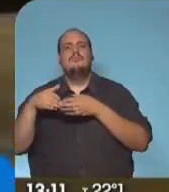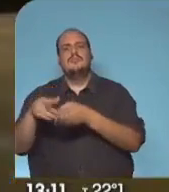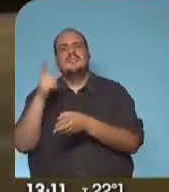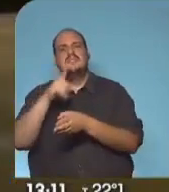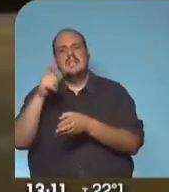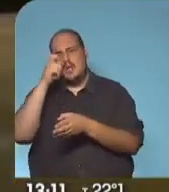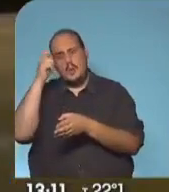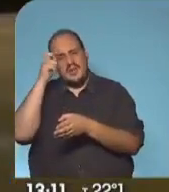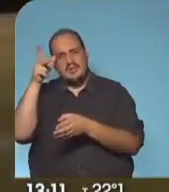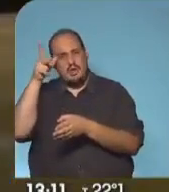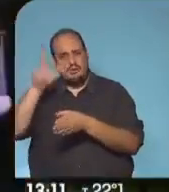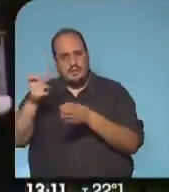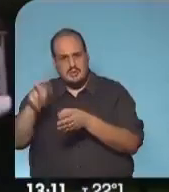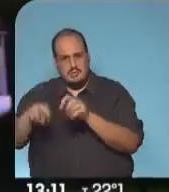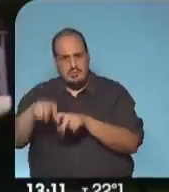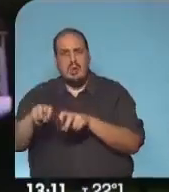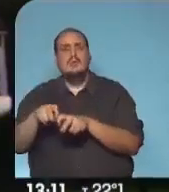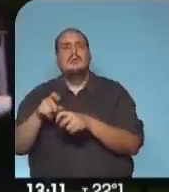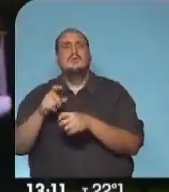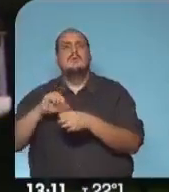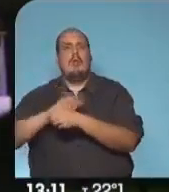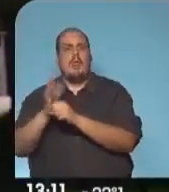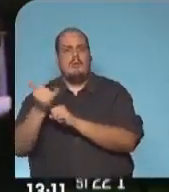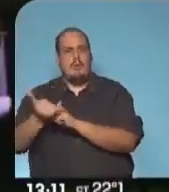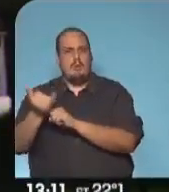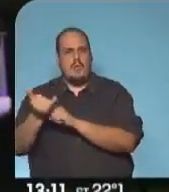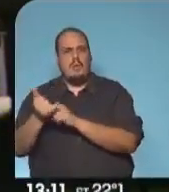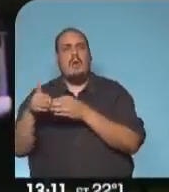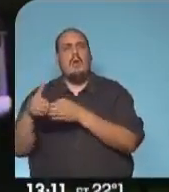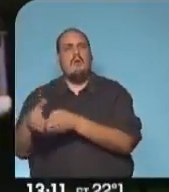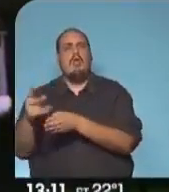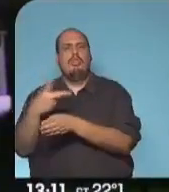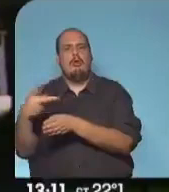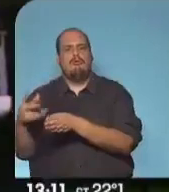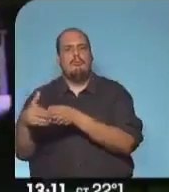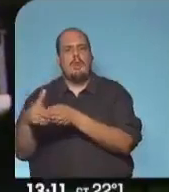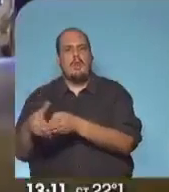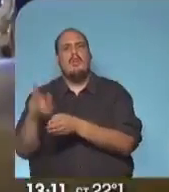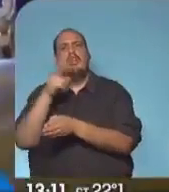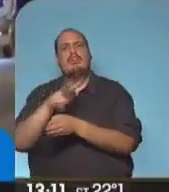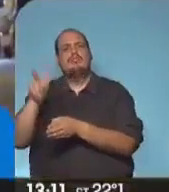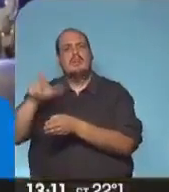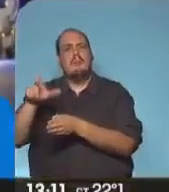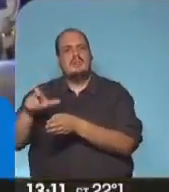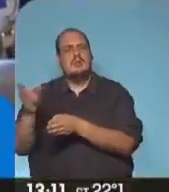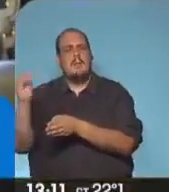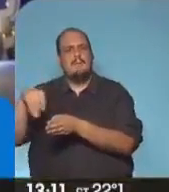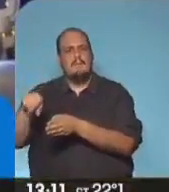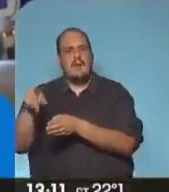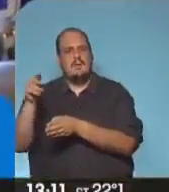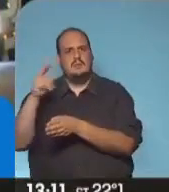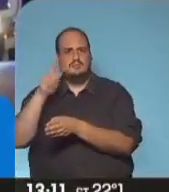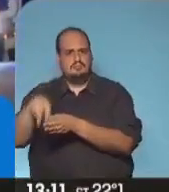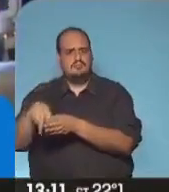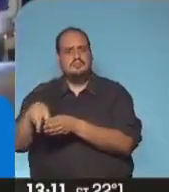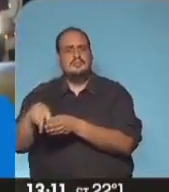pasajeros que resultaron positivos a la prueba de coronavirus. El barco permaneció en aguas uruguayas por 2 semanas con más de 200 personas a bordo. El gobierno considera